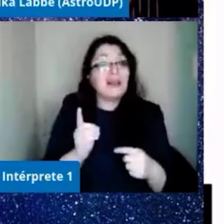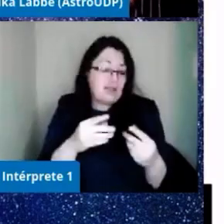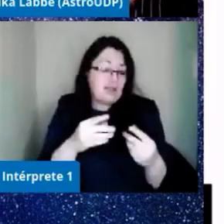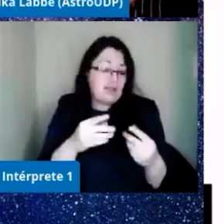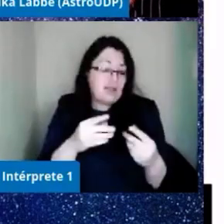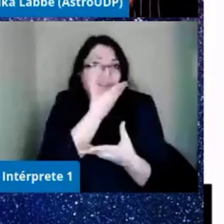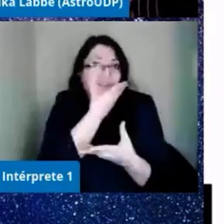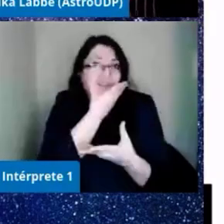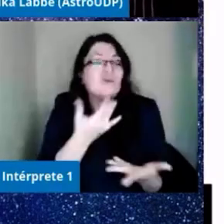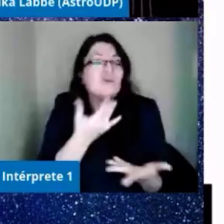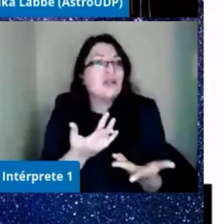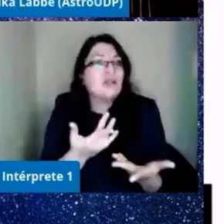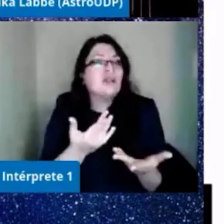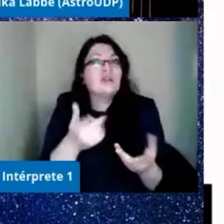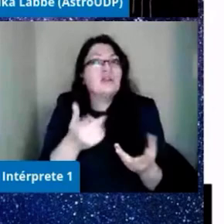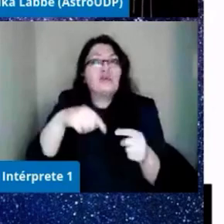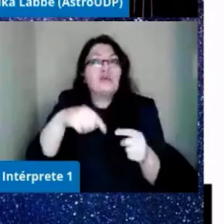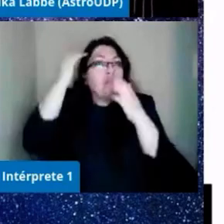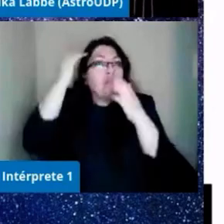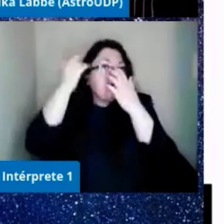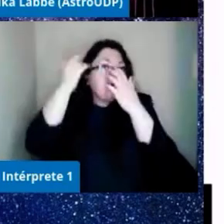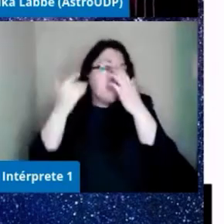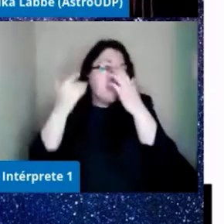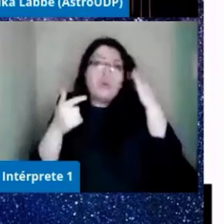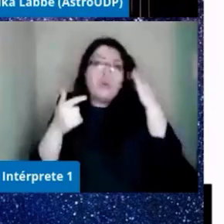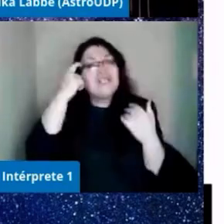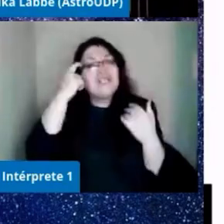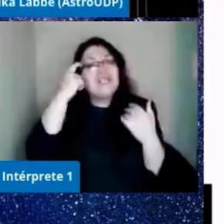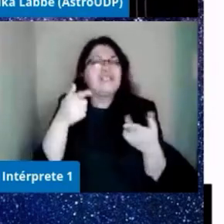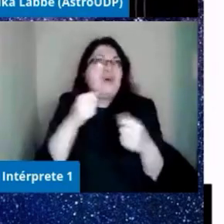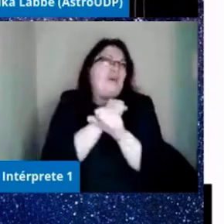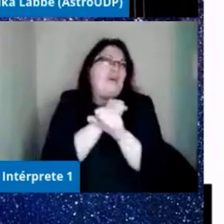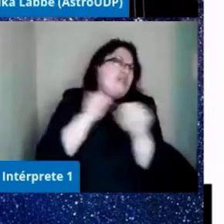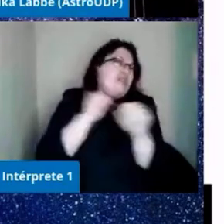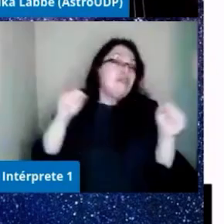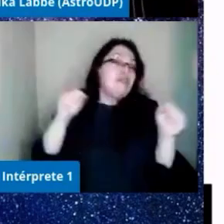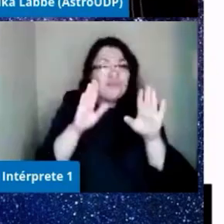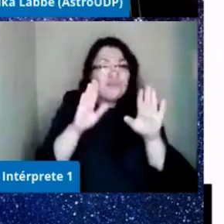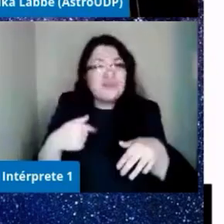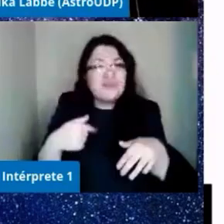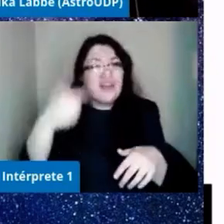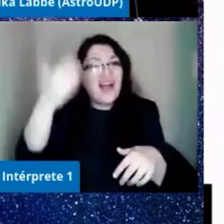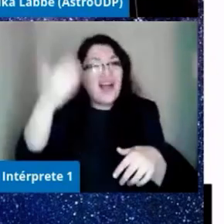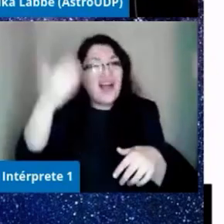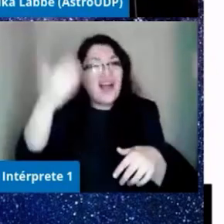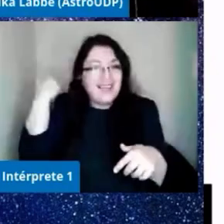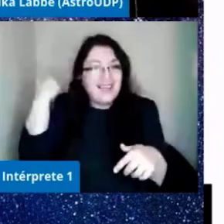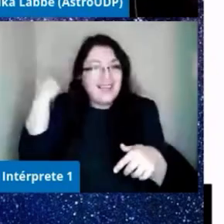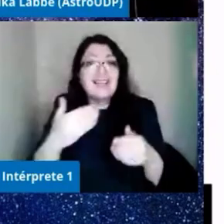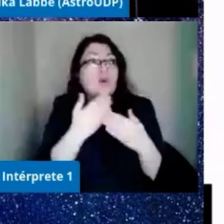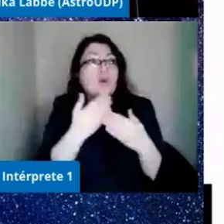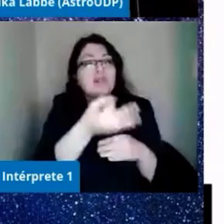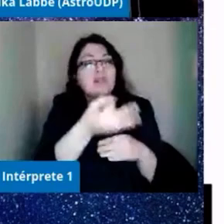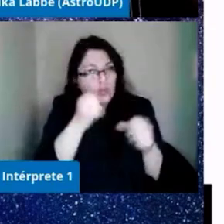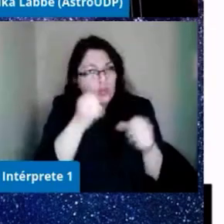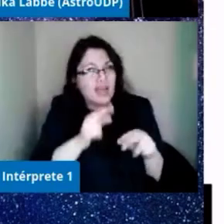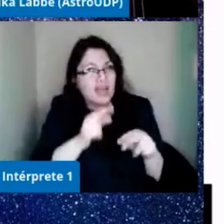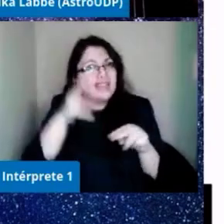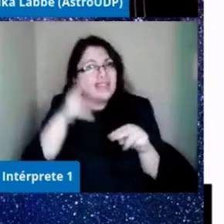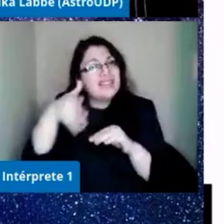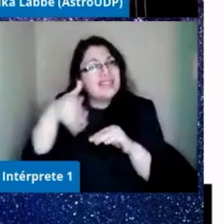no se lo imagine, incluso puede decir que diga que es imposible, como le pasó a mi cerebro cuando me propusieron hacer esta charla por primera